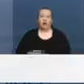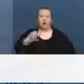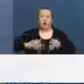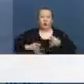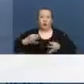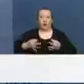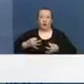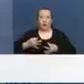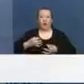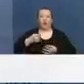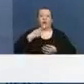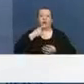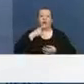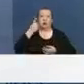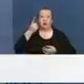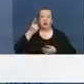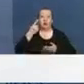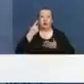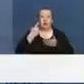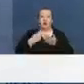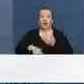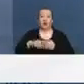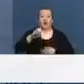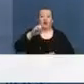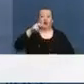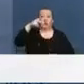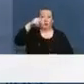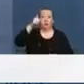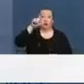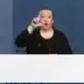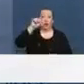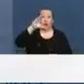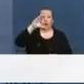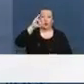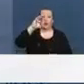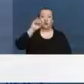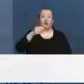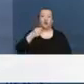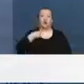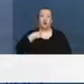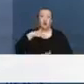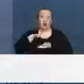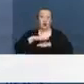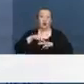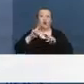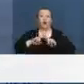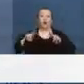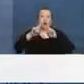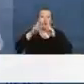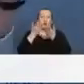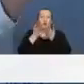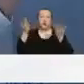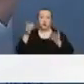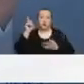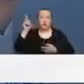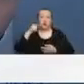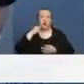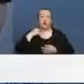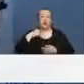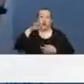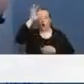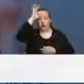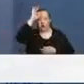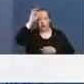que la acusación de emilio palacio de lesa humanidad que yo le daría disparar a un hospital yenes civiles es opinión